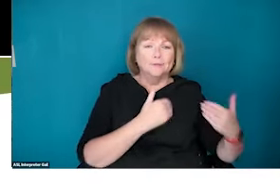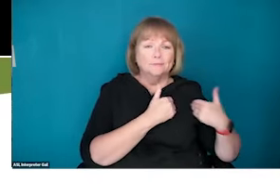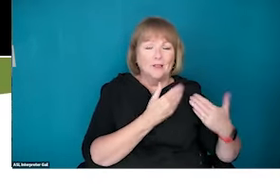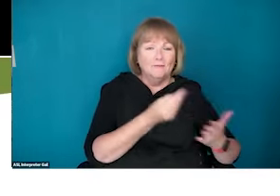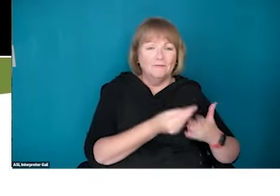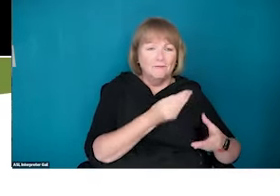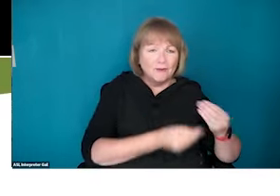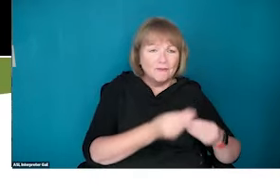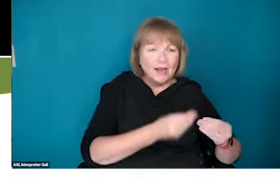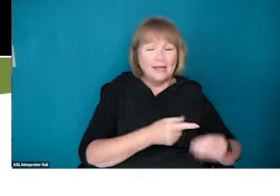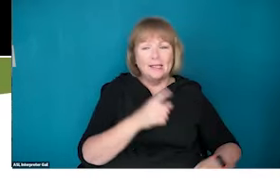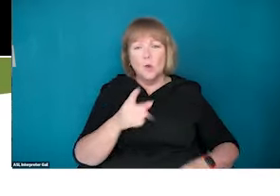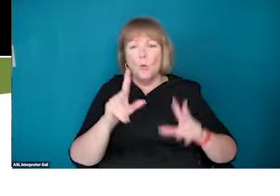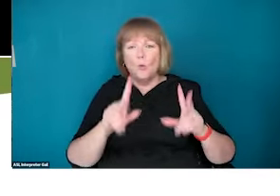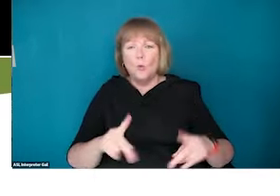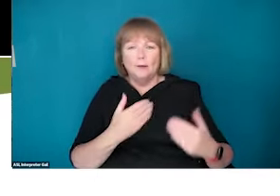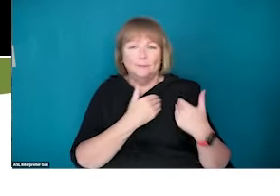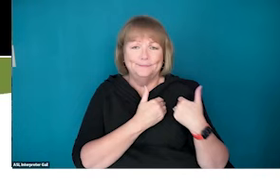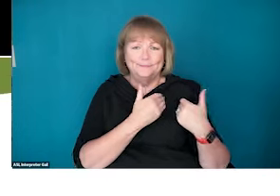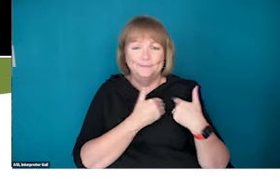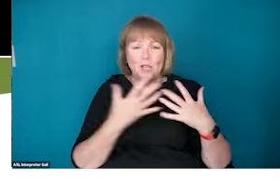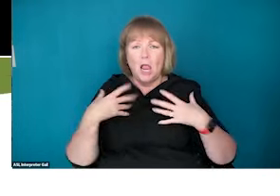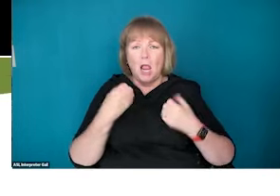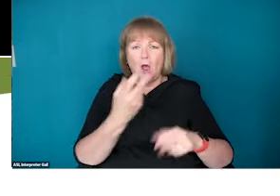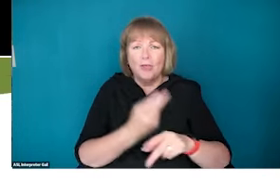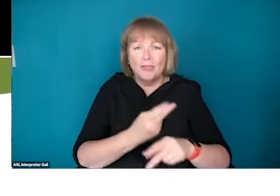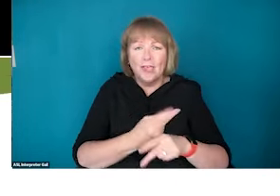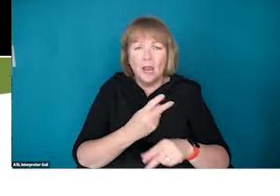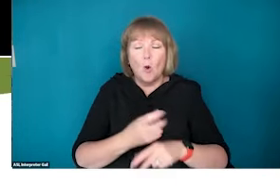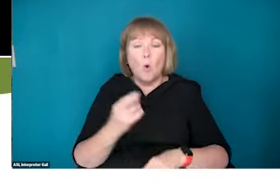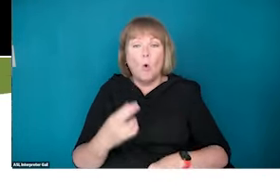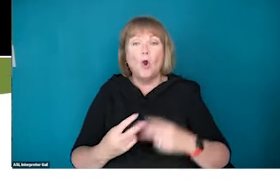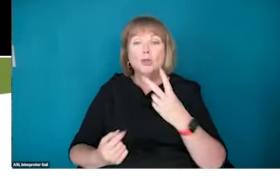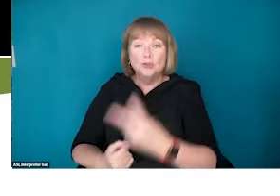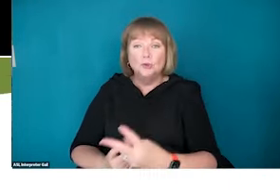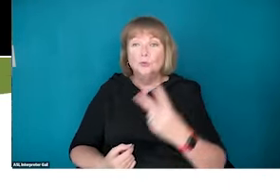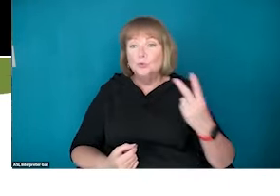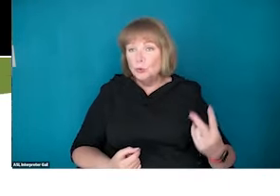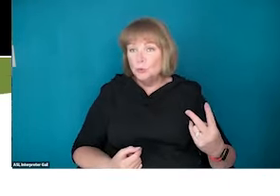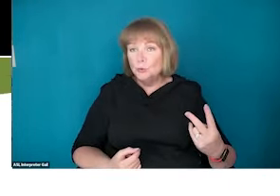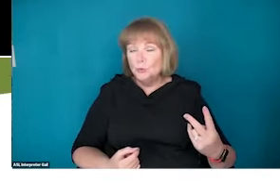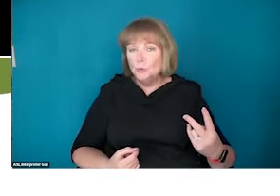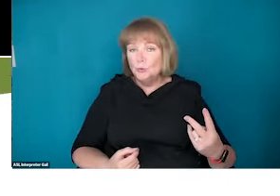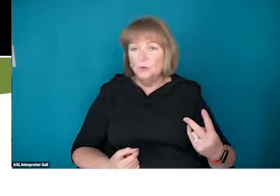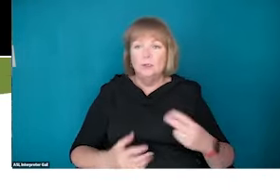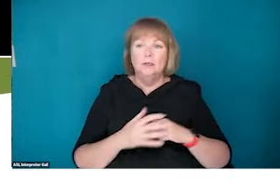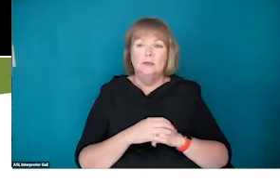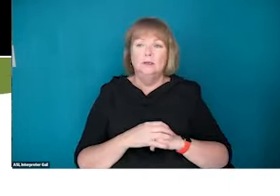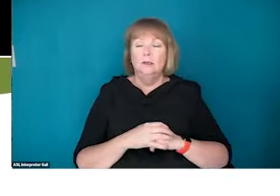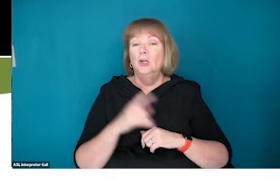intercambiándolos. Una de las cosas que nosotros esperamos que suceden, que las